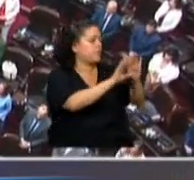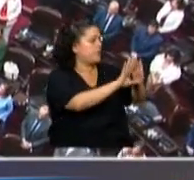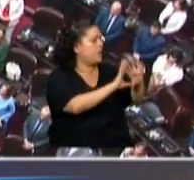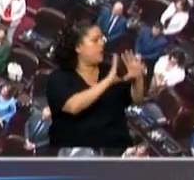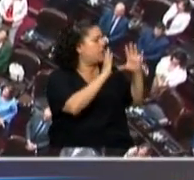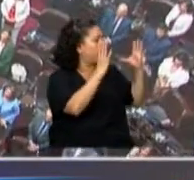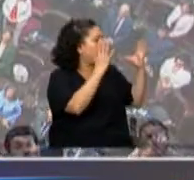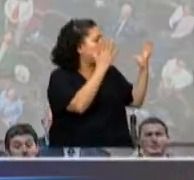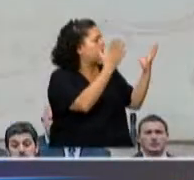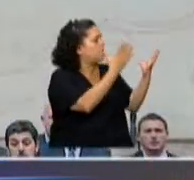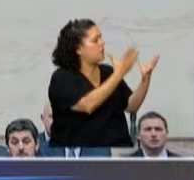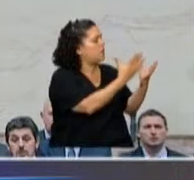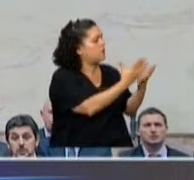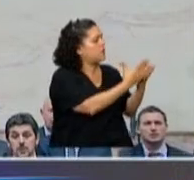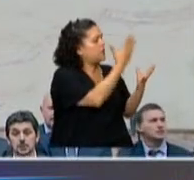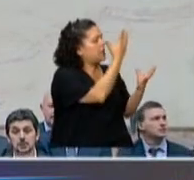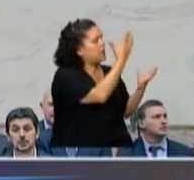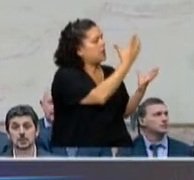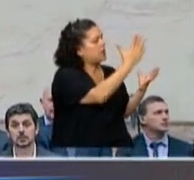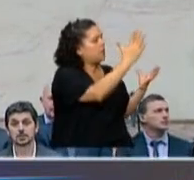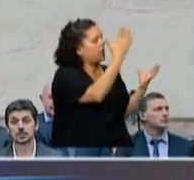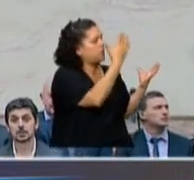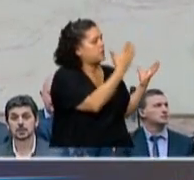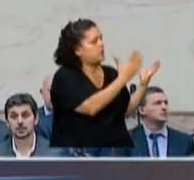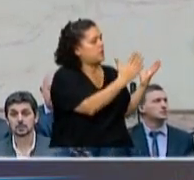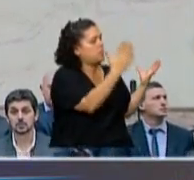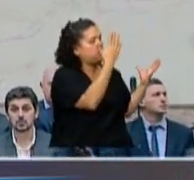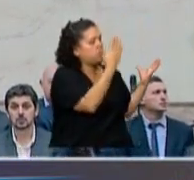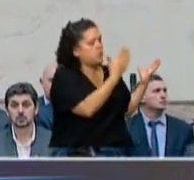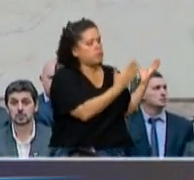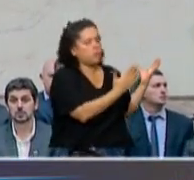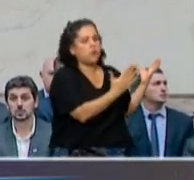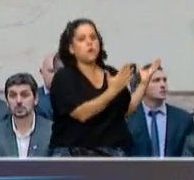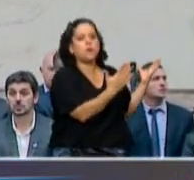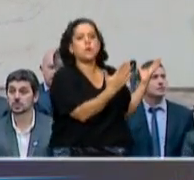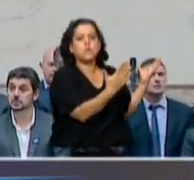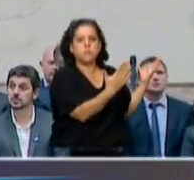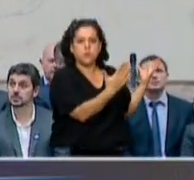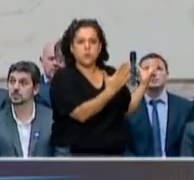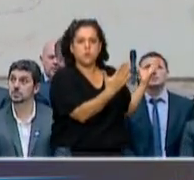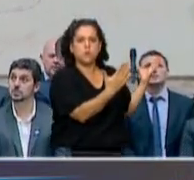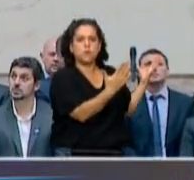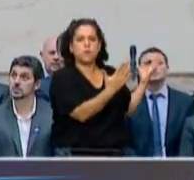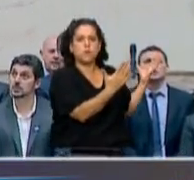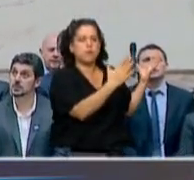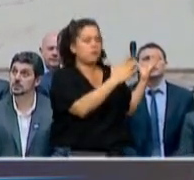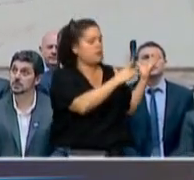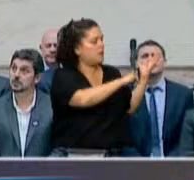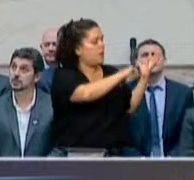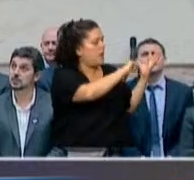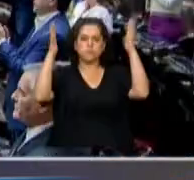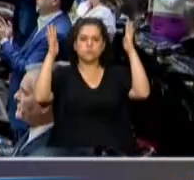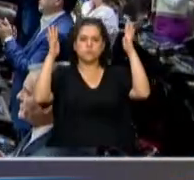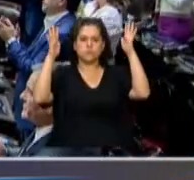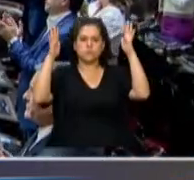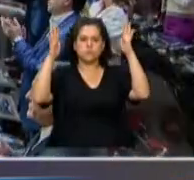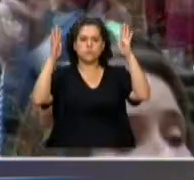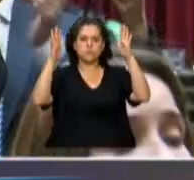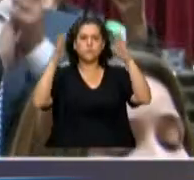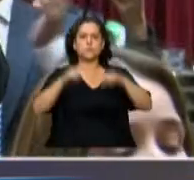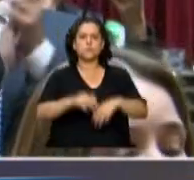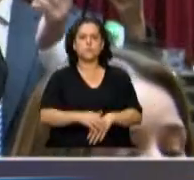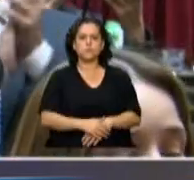avanzar en los números suficientes para poder cambiar algo de este tipo. Esto en un marco importante también, vale la pena